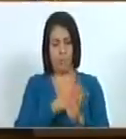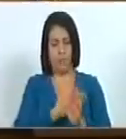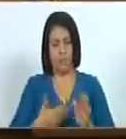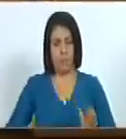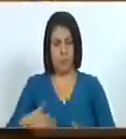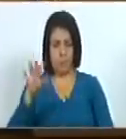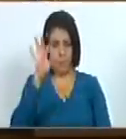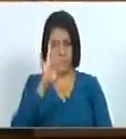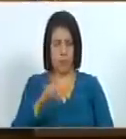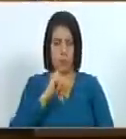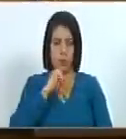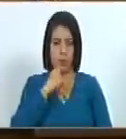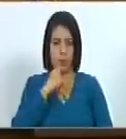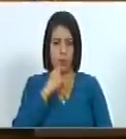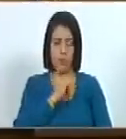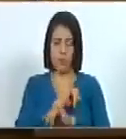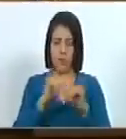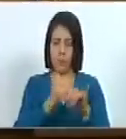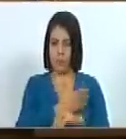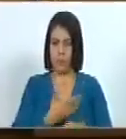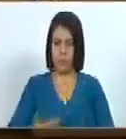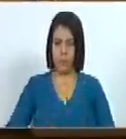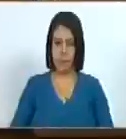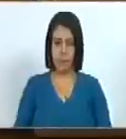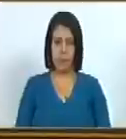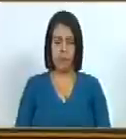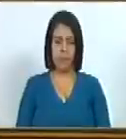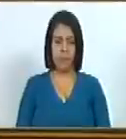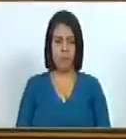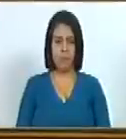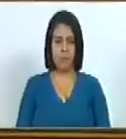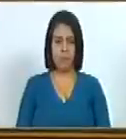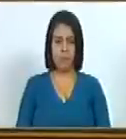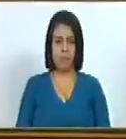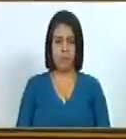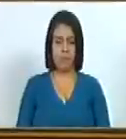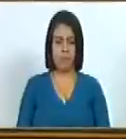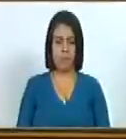de la Federación de Rusia. Es todo, ciudadano presidente.